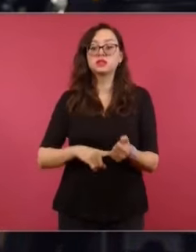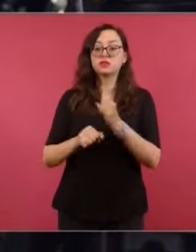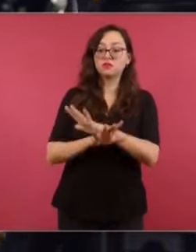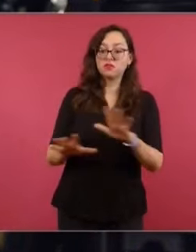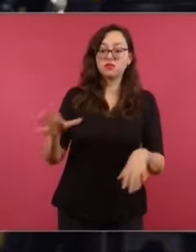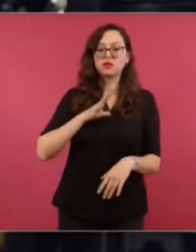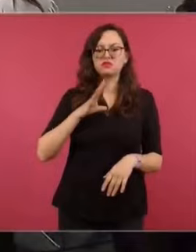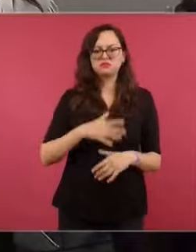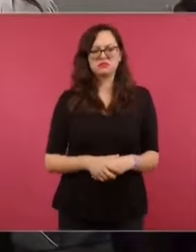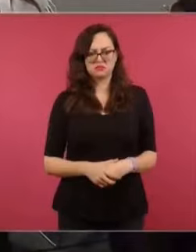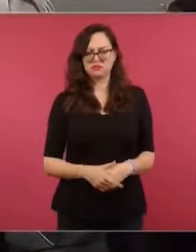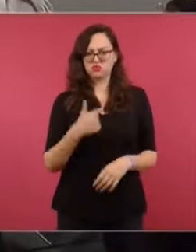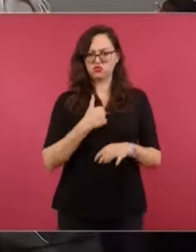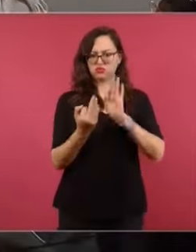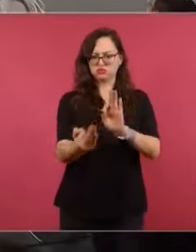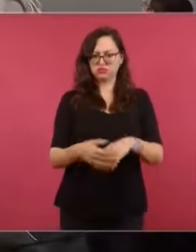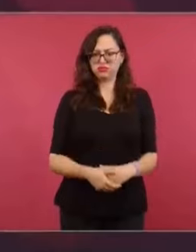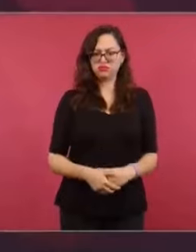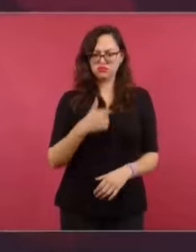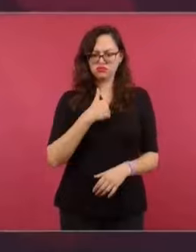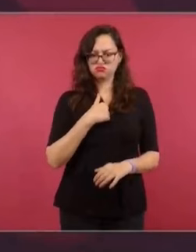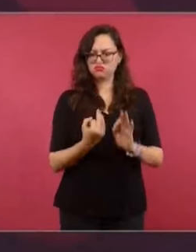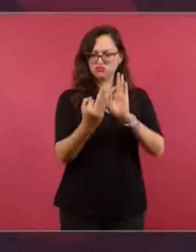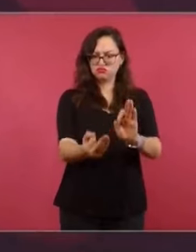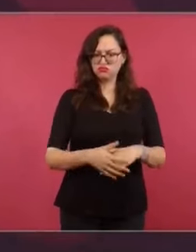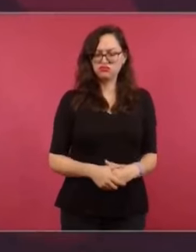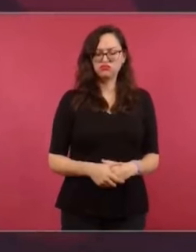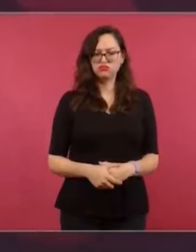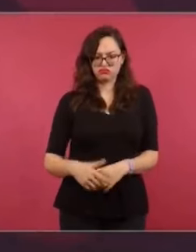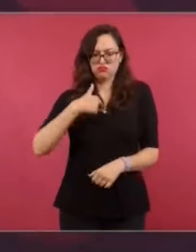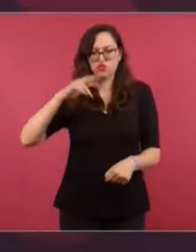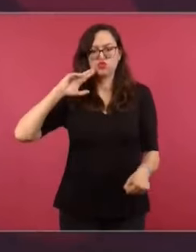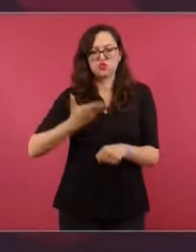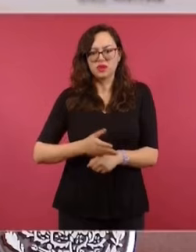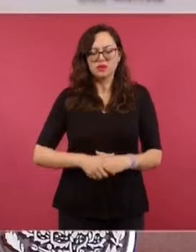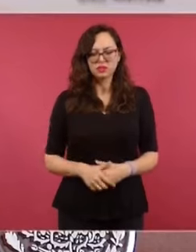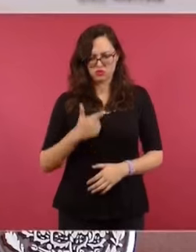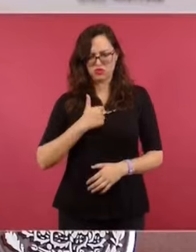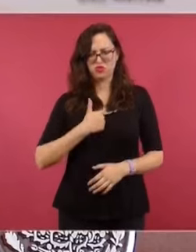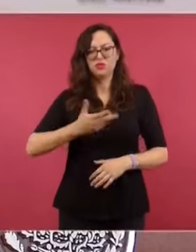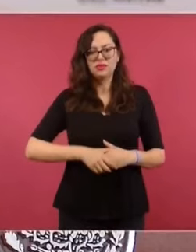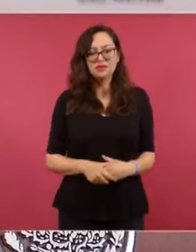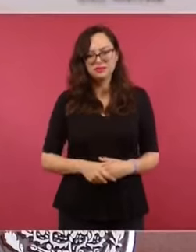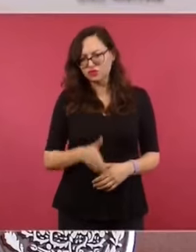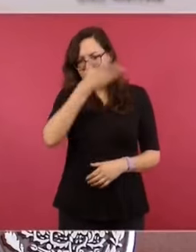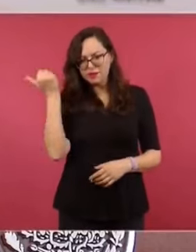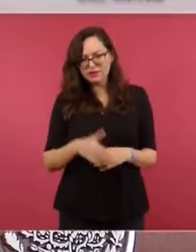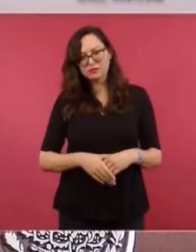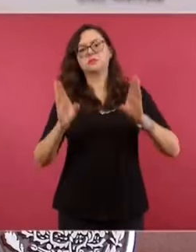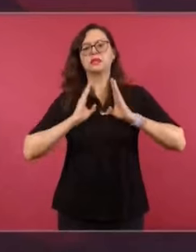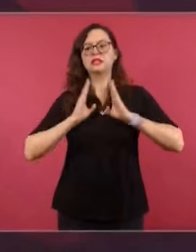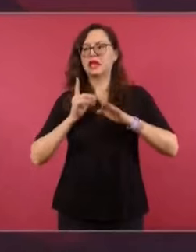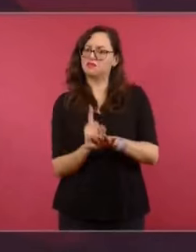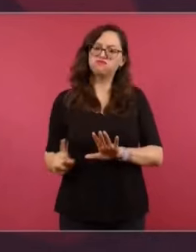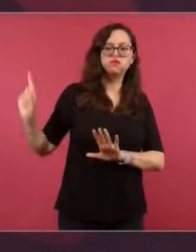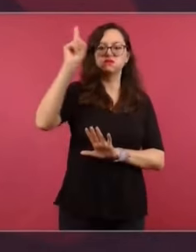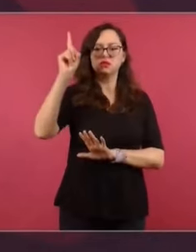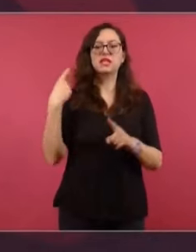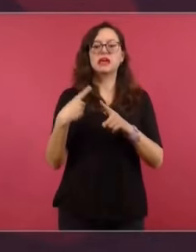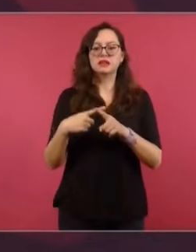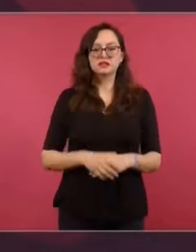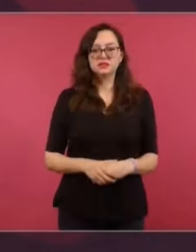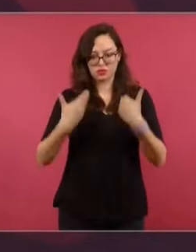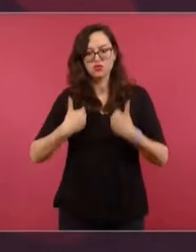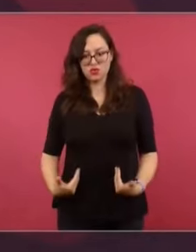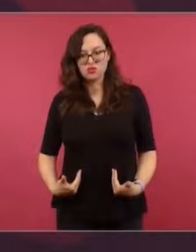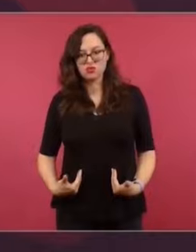república estoy dando o esper hasta después de laec soy este responsable porque fí que soy el comandante supremo de fuerza Arm